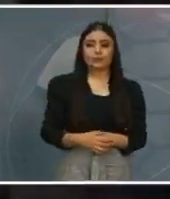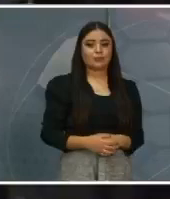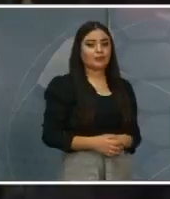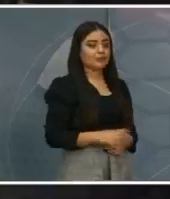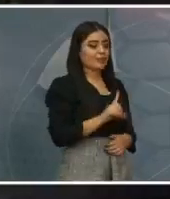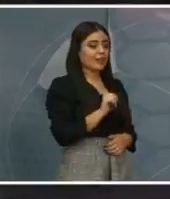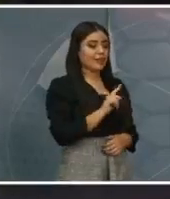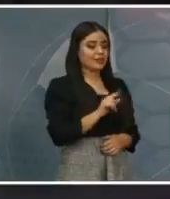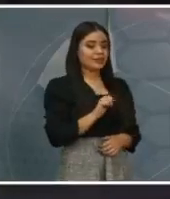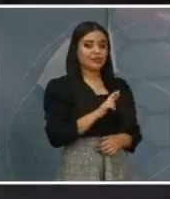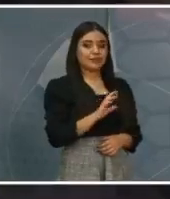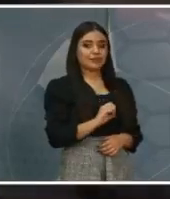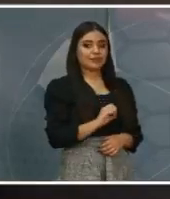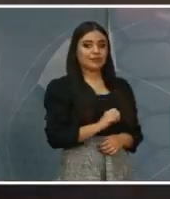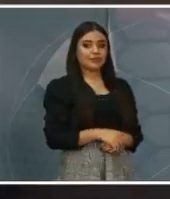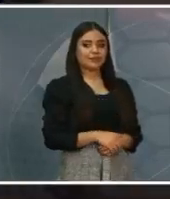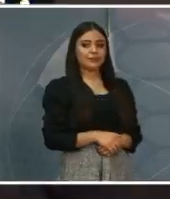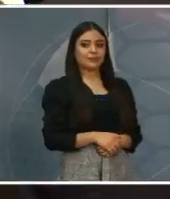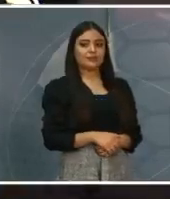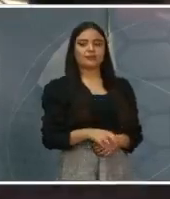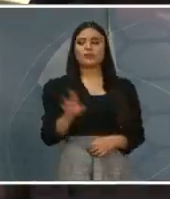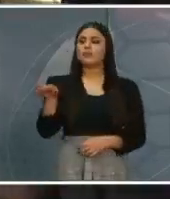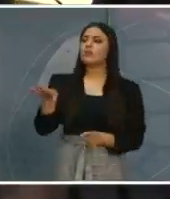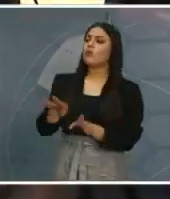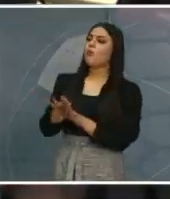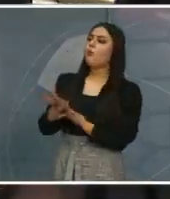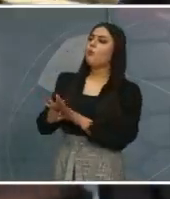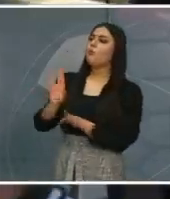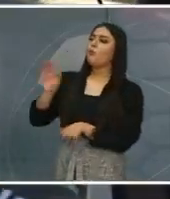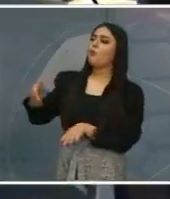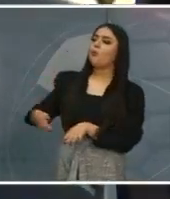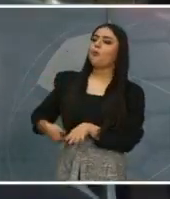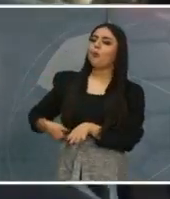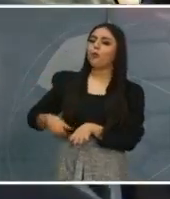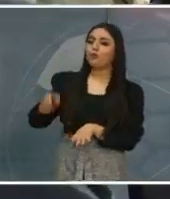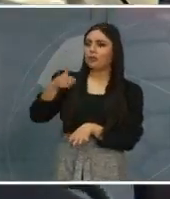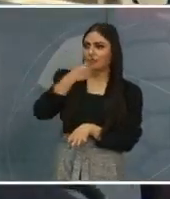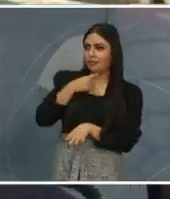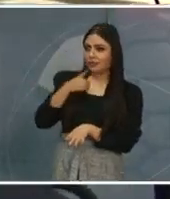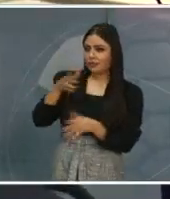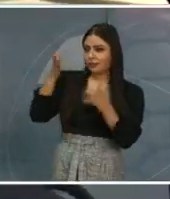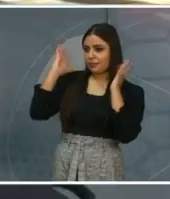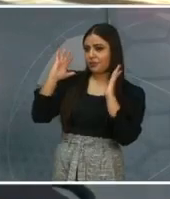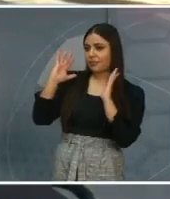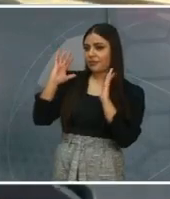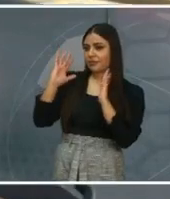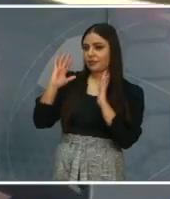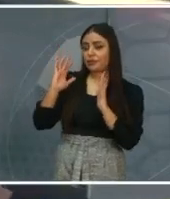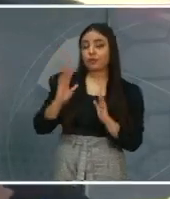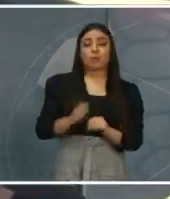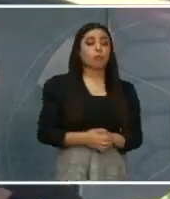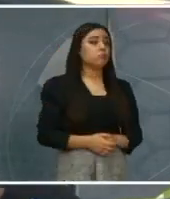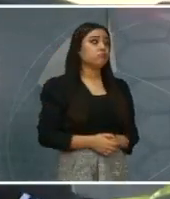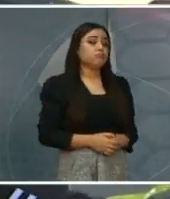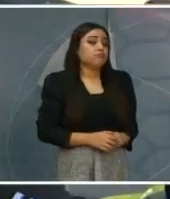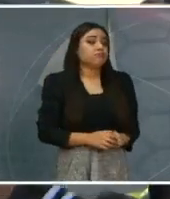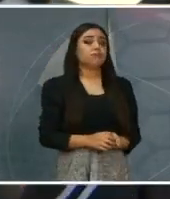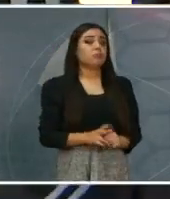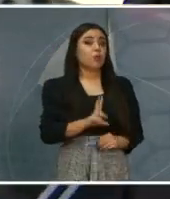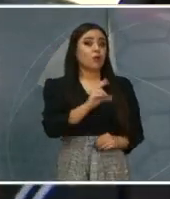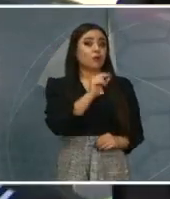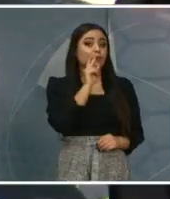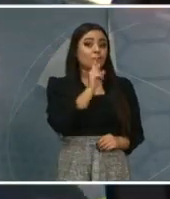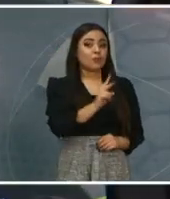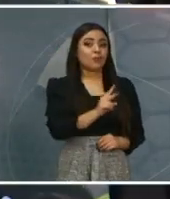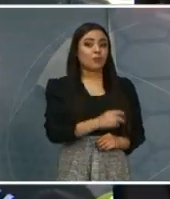ya, gracias. ¿Cómo se presentó el accidente? Nos decía que fue una camioneta la que lo impactó, ¿verdad? No vi, la verdad, bien, ya. ¿No vio qué fue